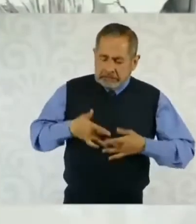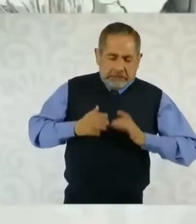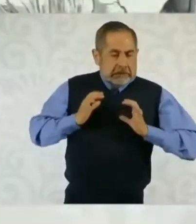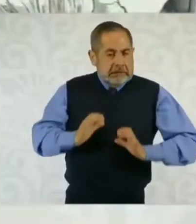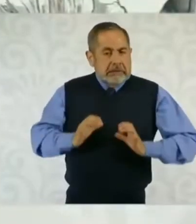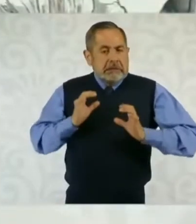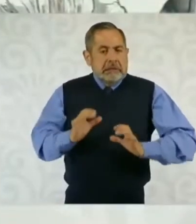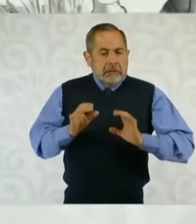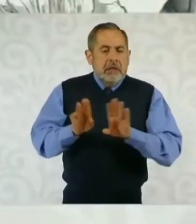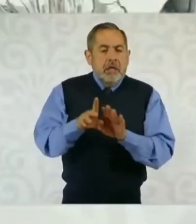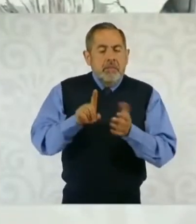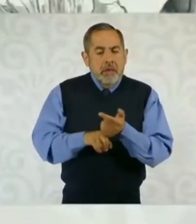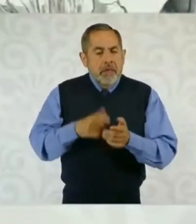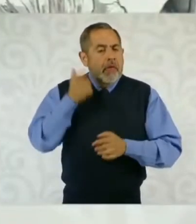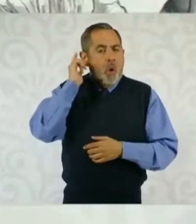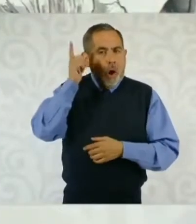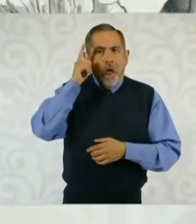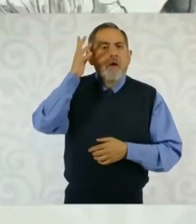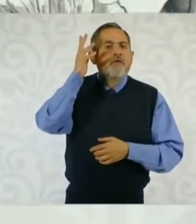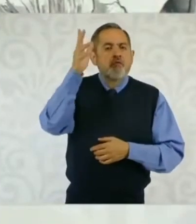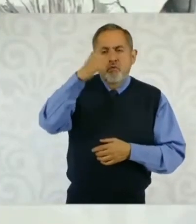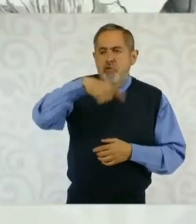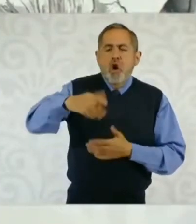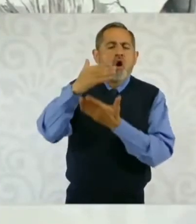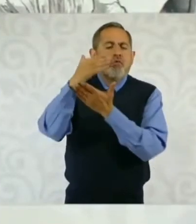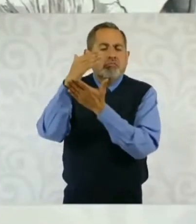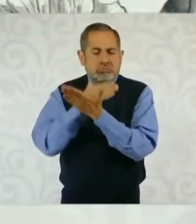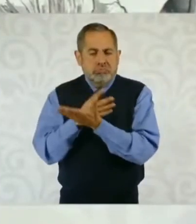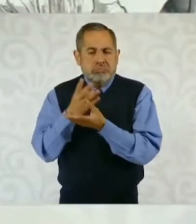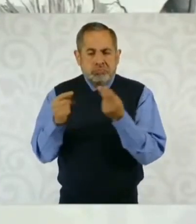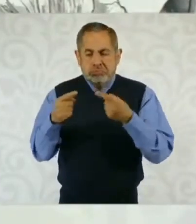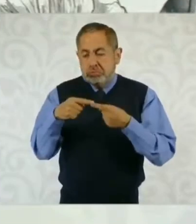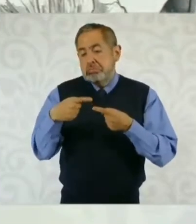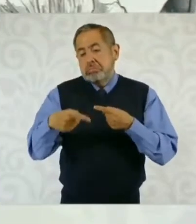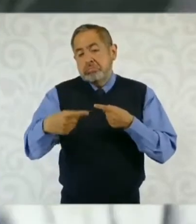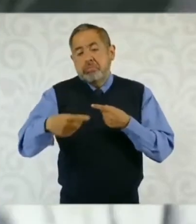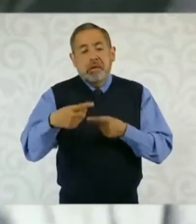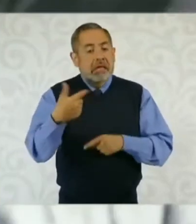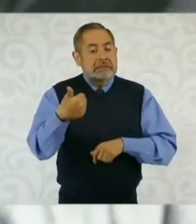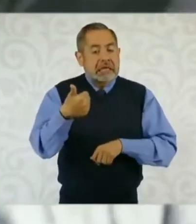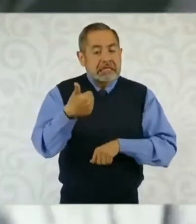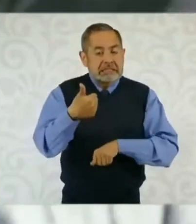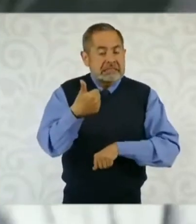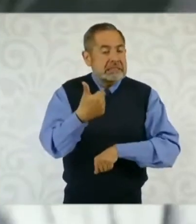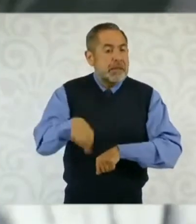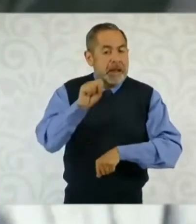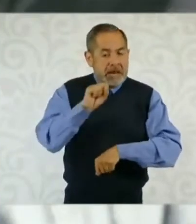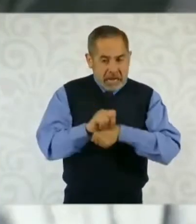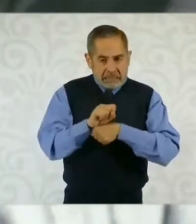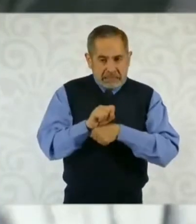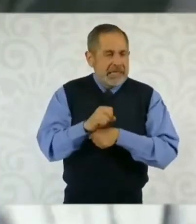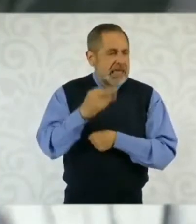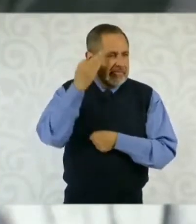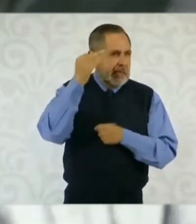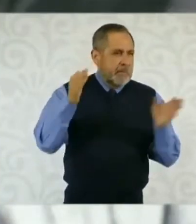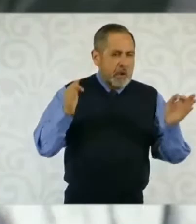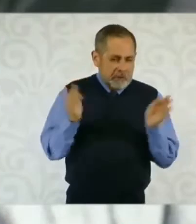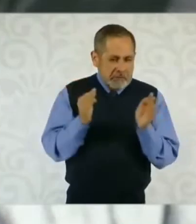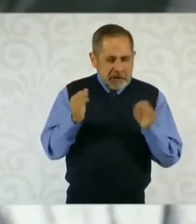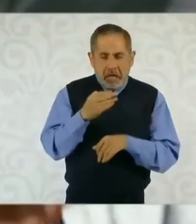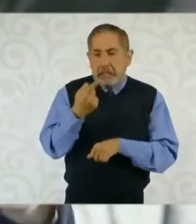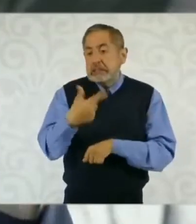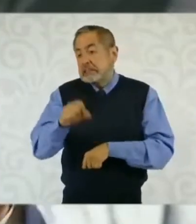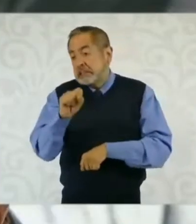relación a esto, esperamos poder terminar en las 6 semanas que falta del periodo